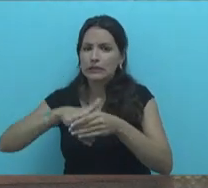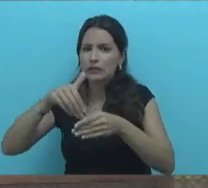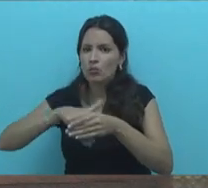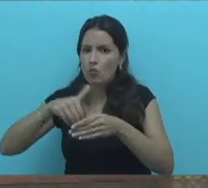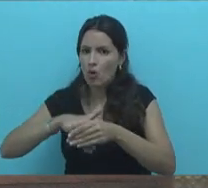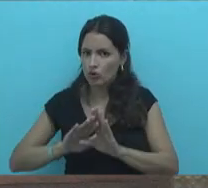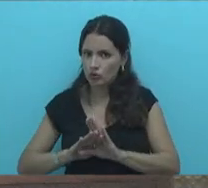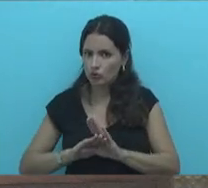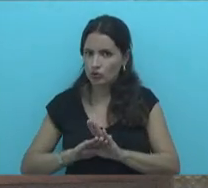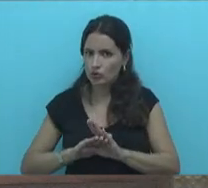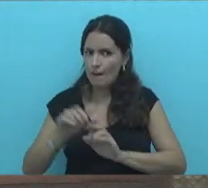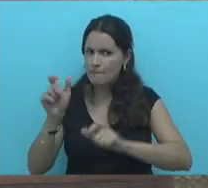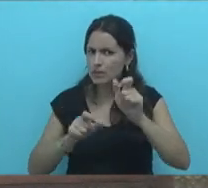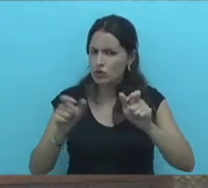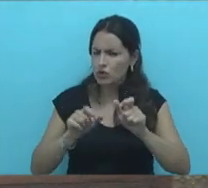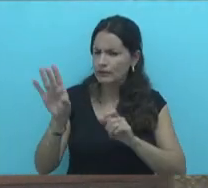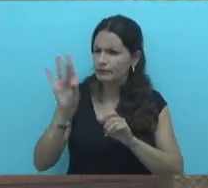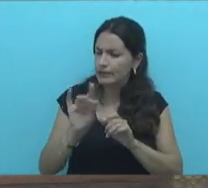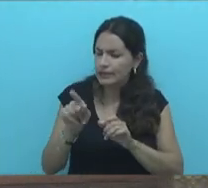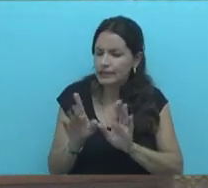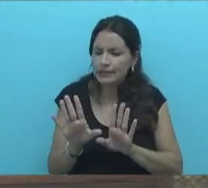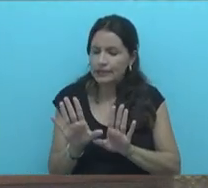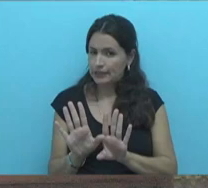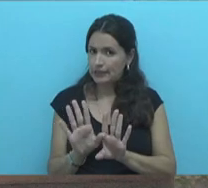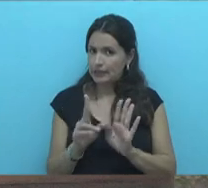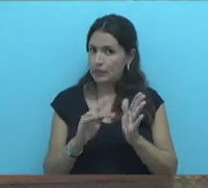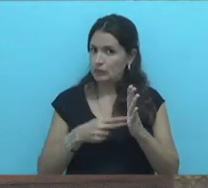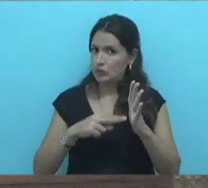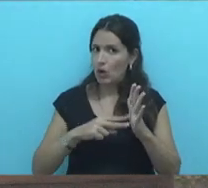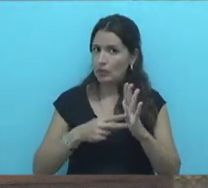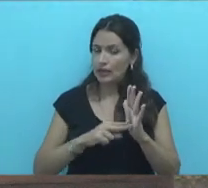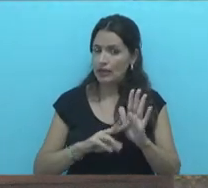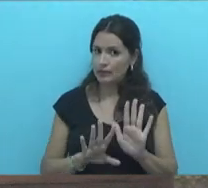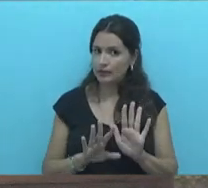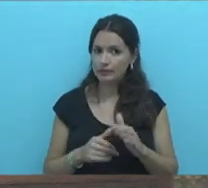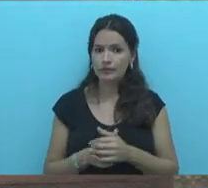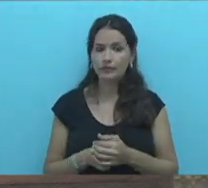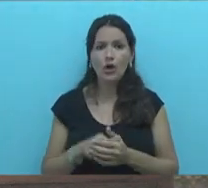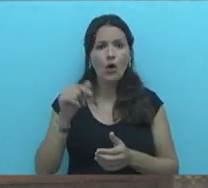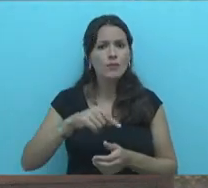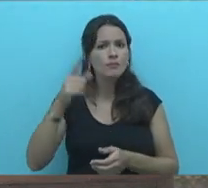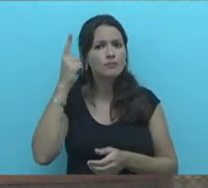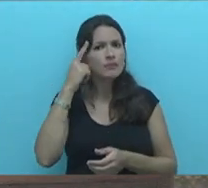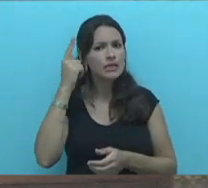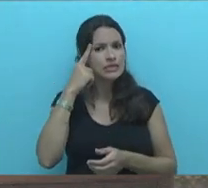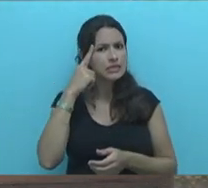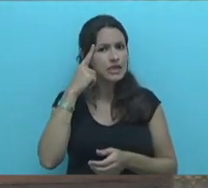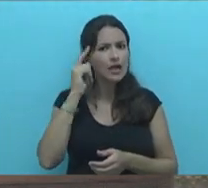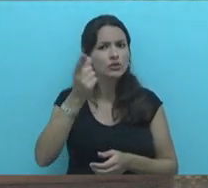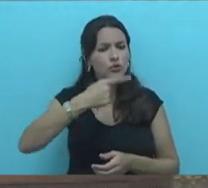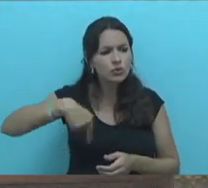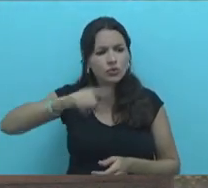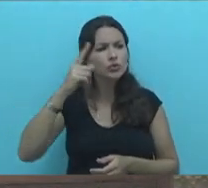después, necesariamente lo que hay que pensar, 43 años después del golpe, 44 años después de lo que pasó en Villa